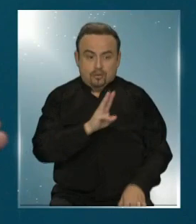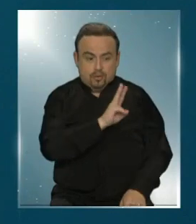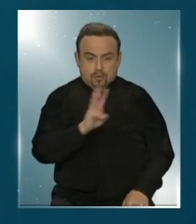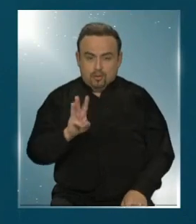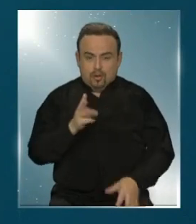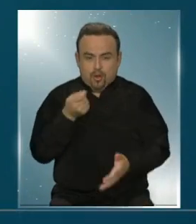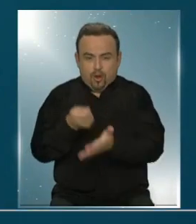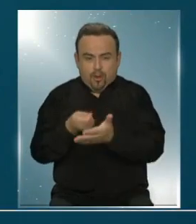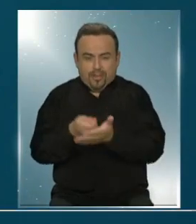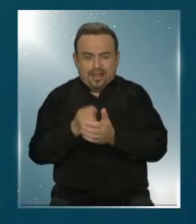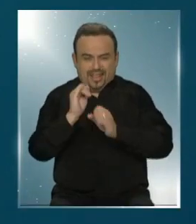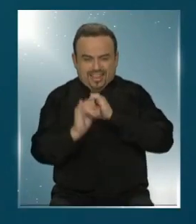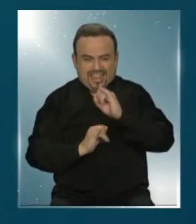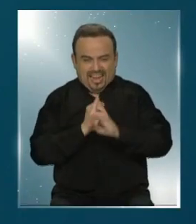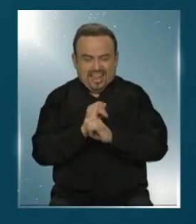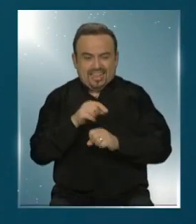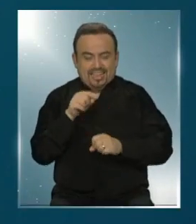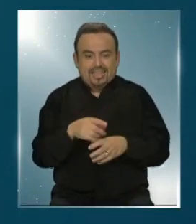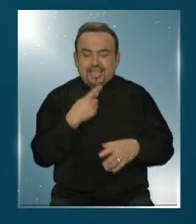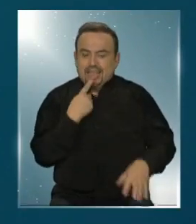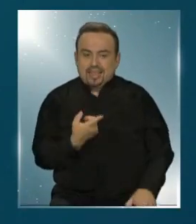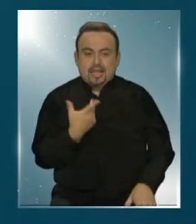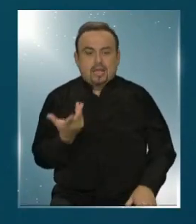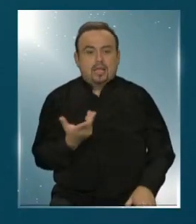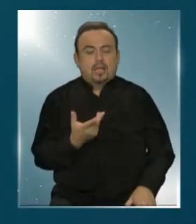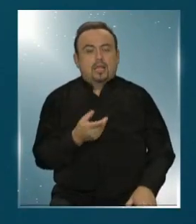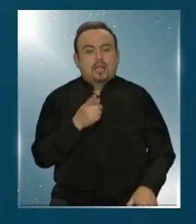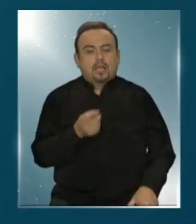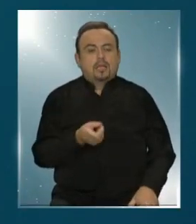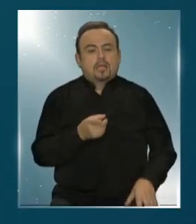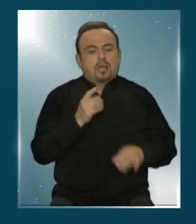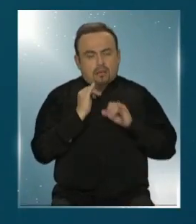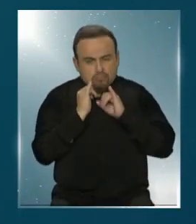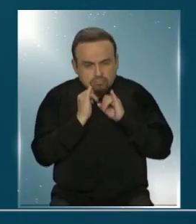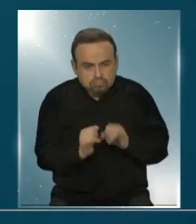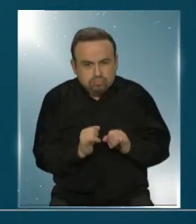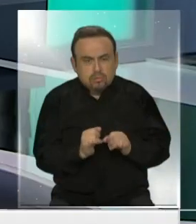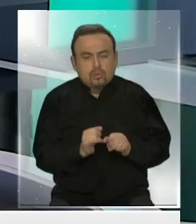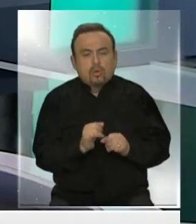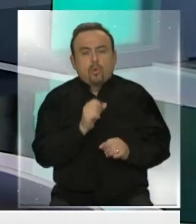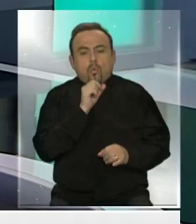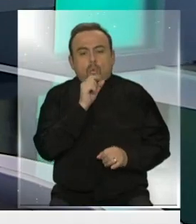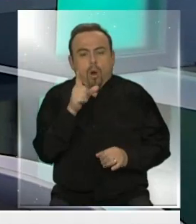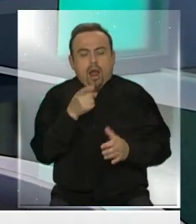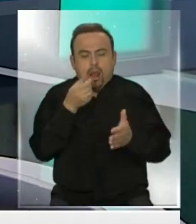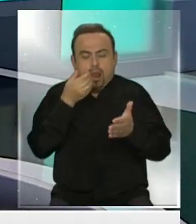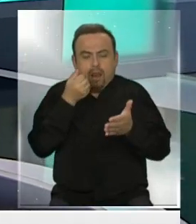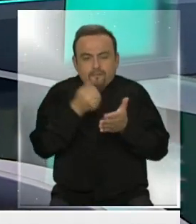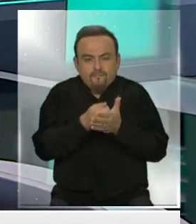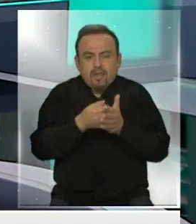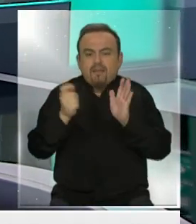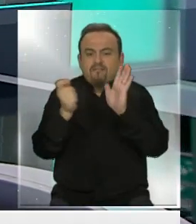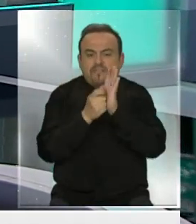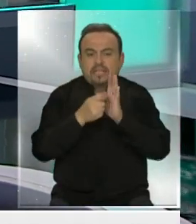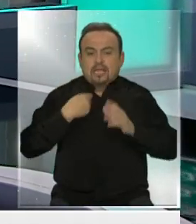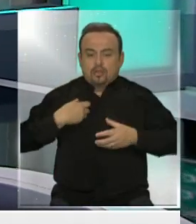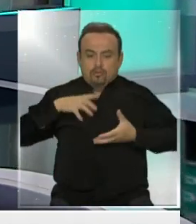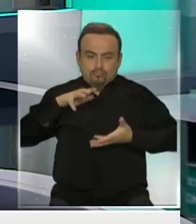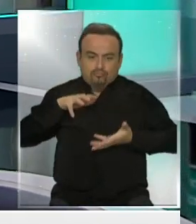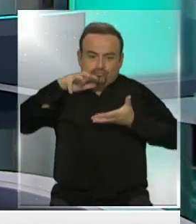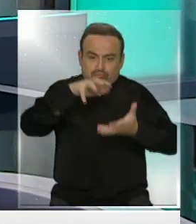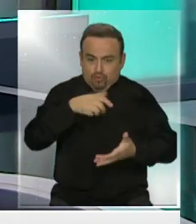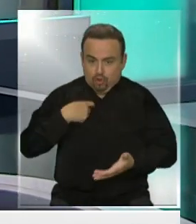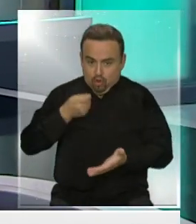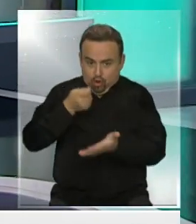retardo la entrega de esa relación también con un deber de profesionalidad de informar adecuadamente cuál es el plazo en el cual yo voy a entregar el producto